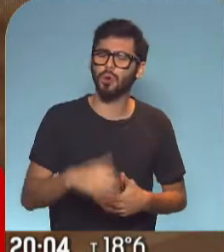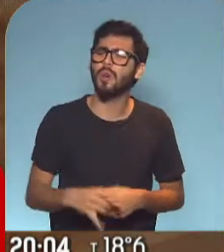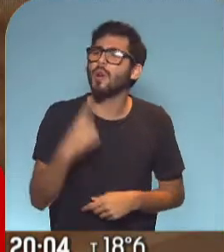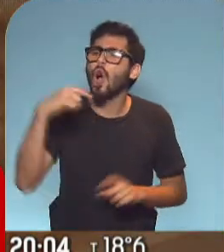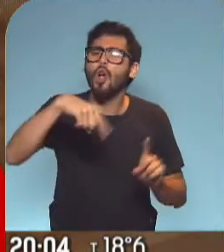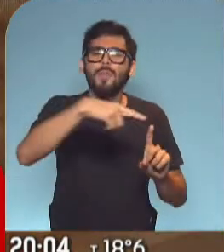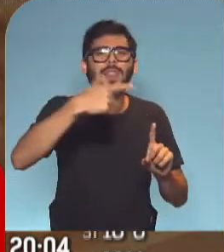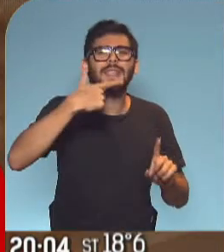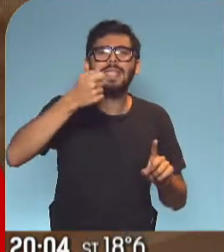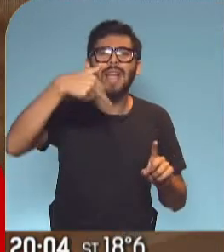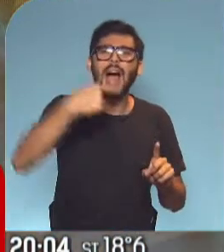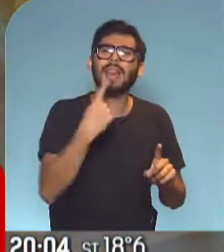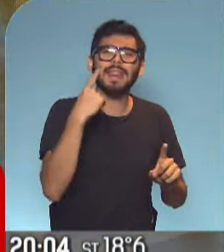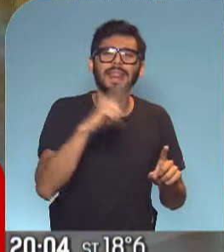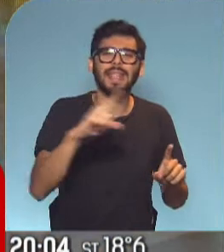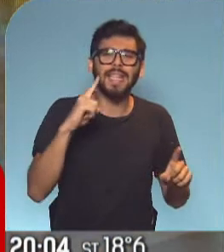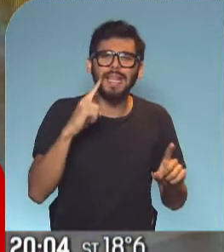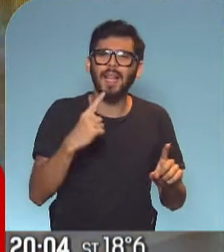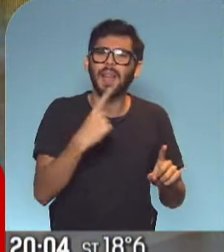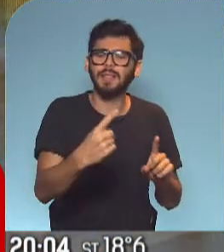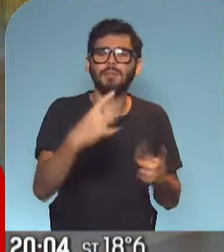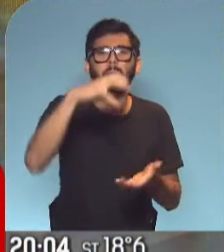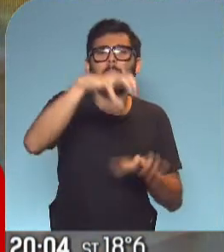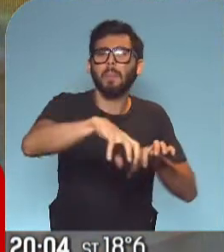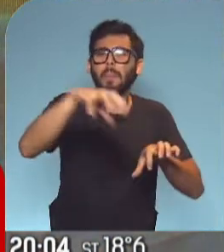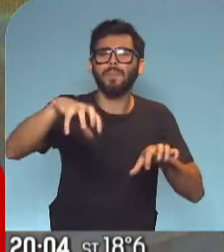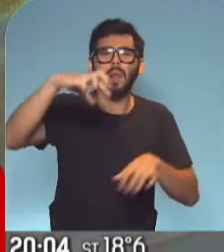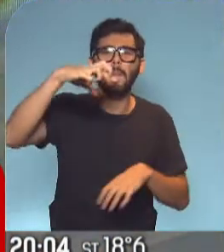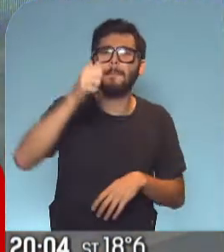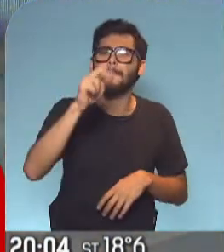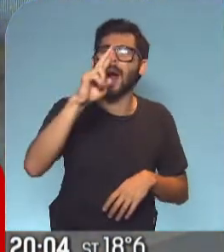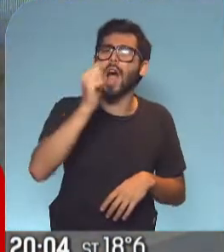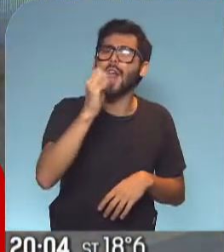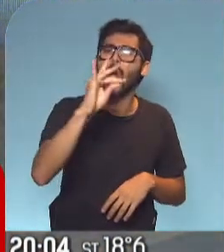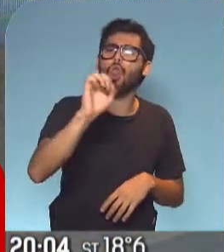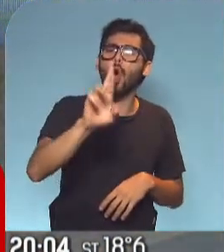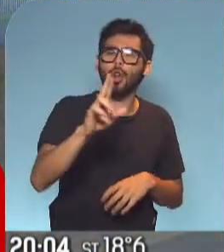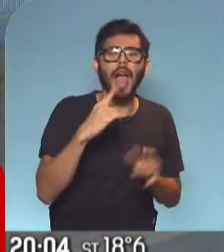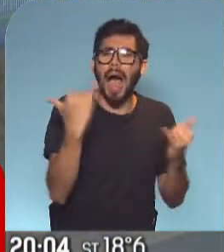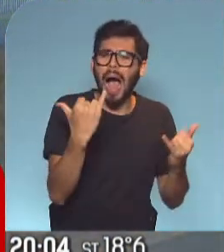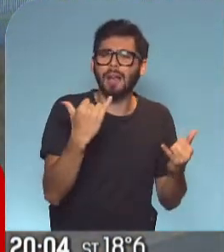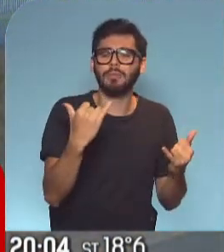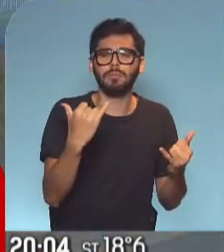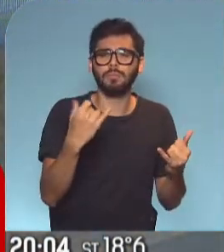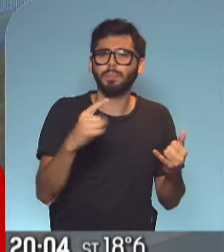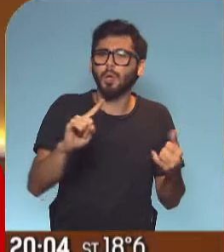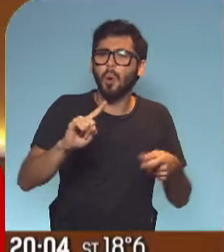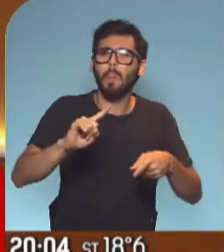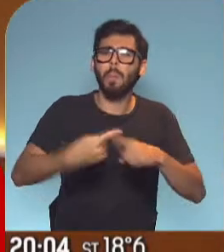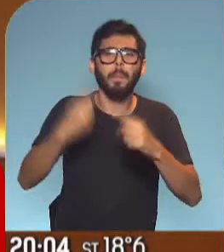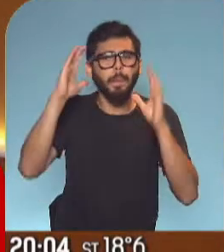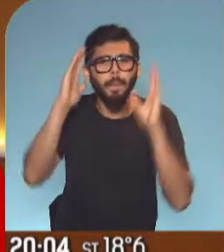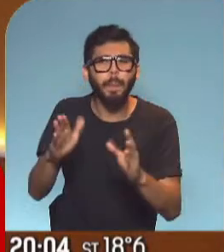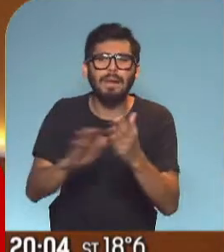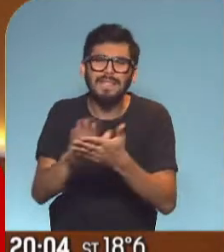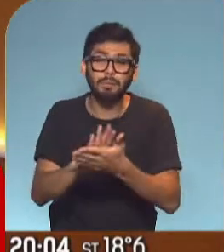dijo hay tantos paradores y tanto, pero esa no es una respuesta integral o una solución de fondo. ¿Hay políticas habitacionales? Totalmente, o sea, las